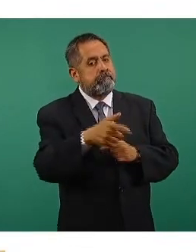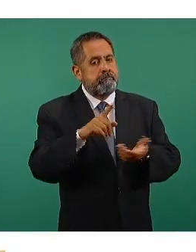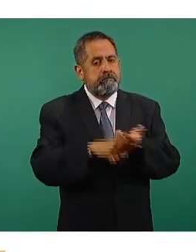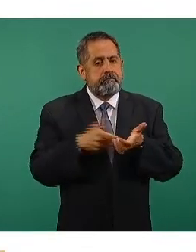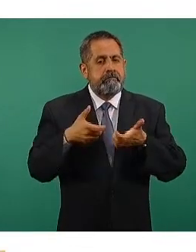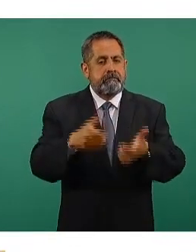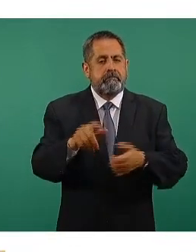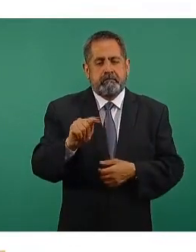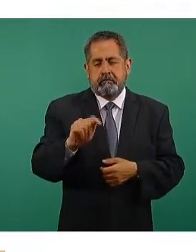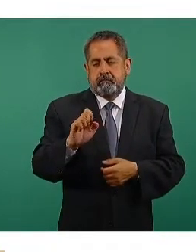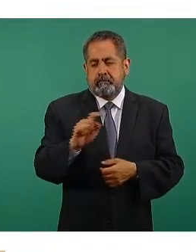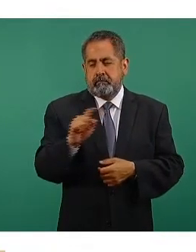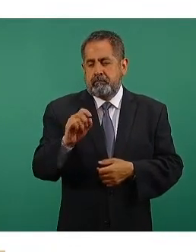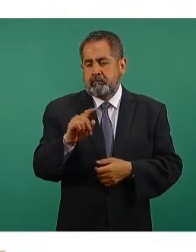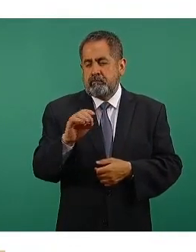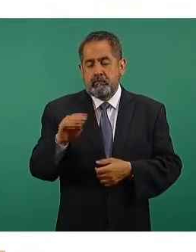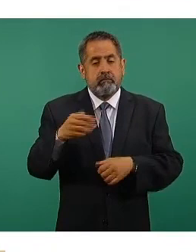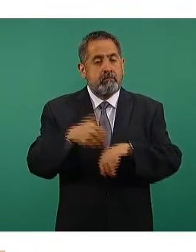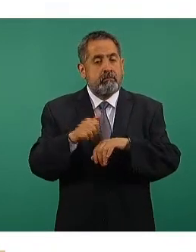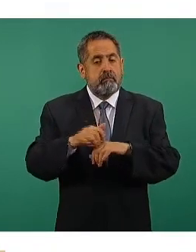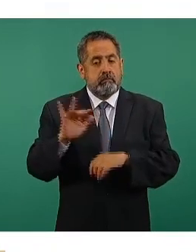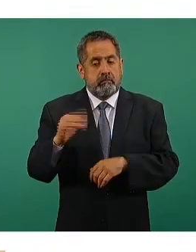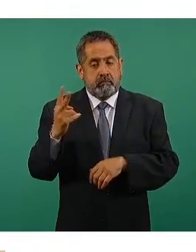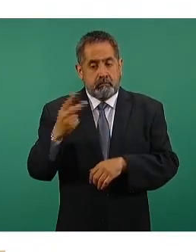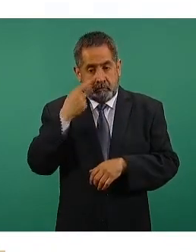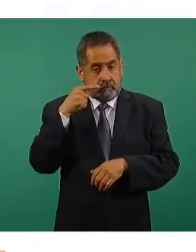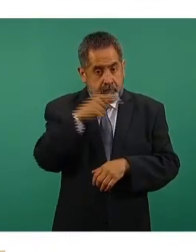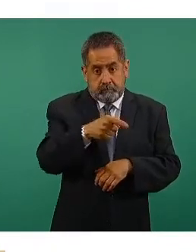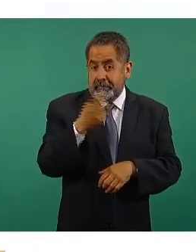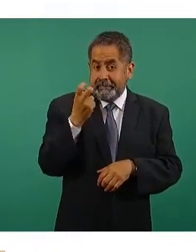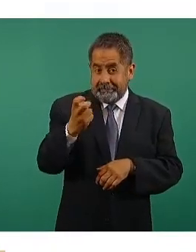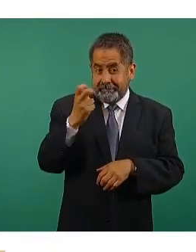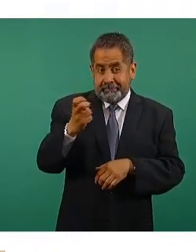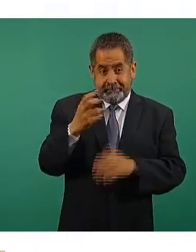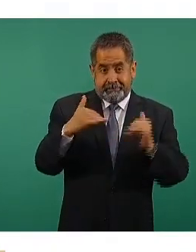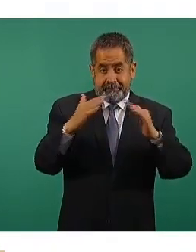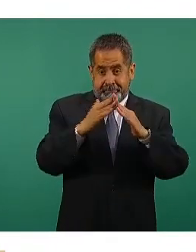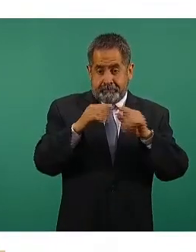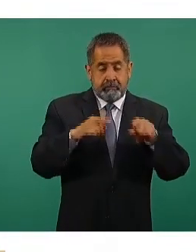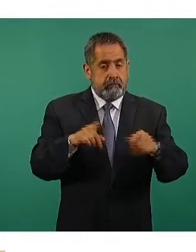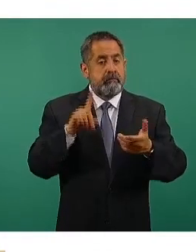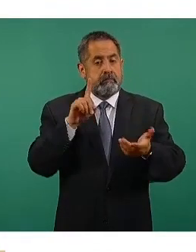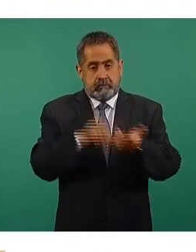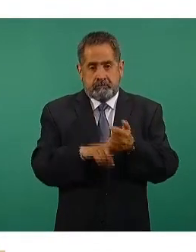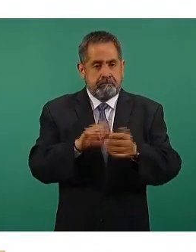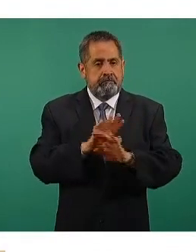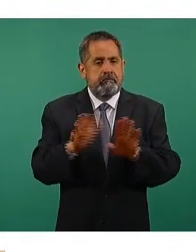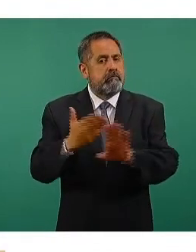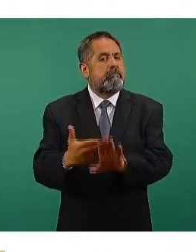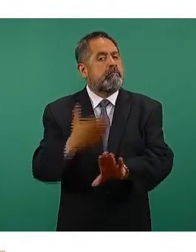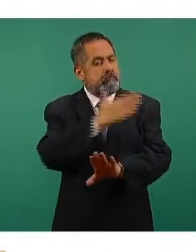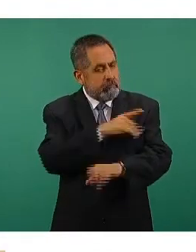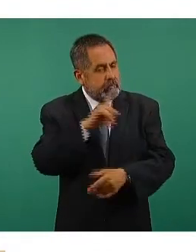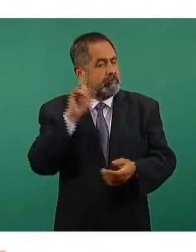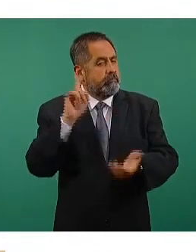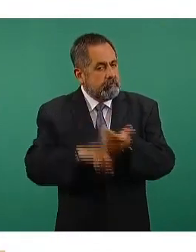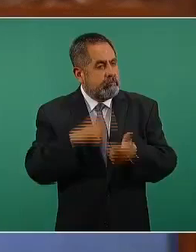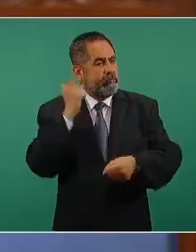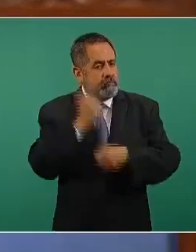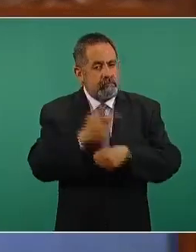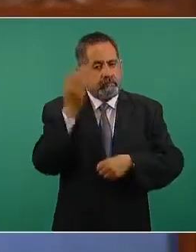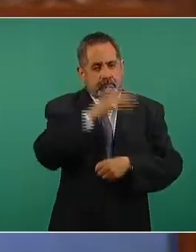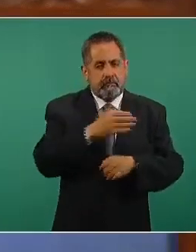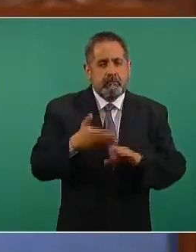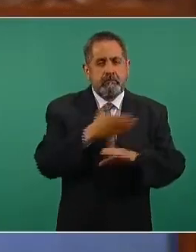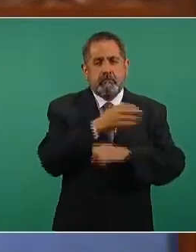Tezozómoc, número 52. Es importante mencionar que este inmueble se cuenta ya con un antecedente de toma clandestina en